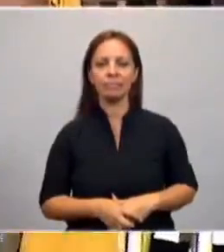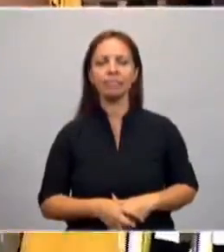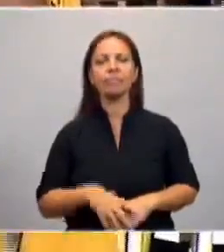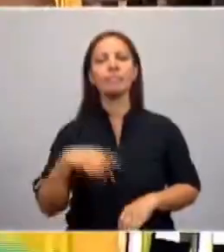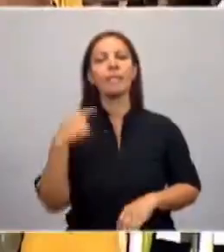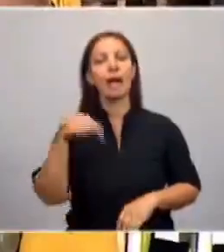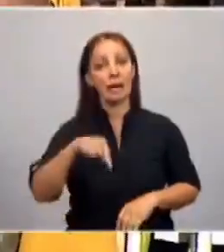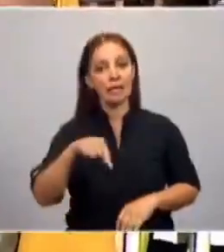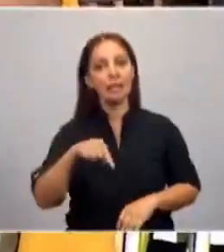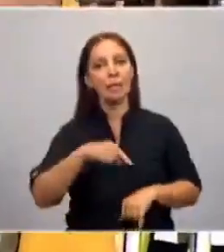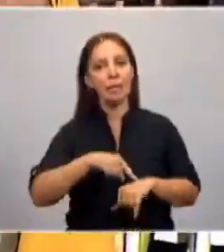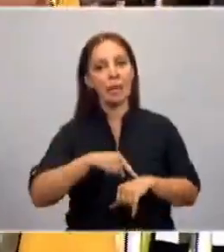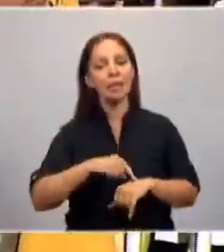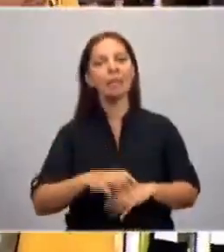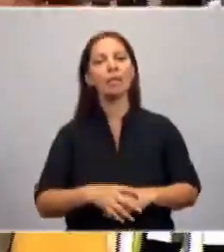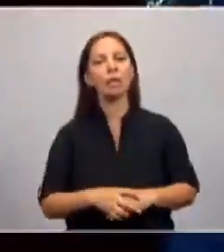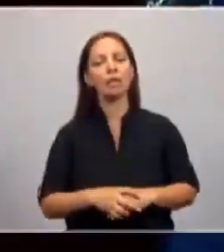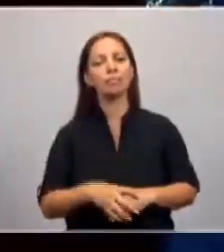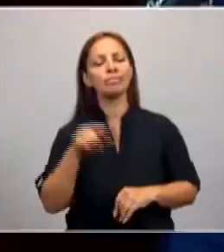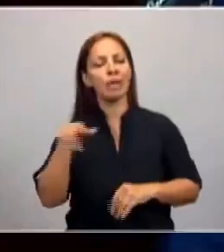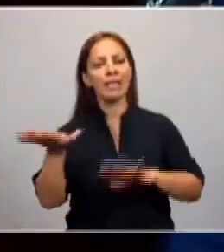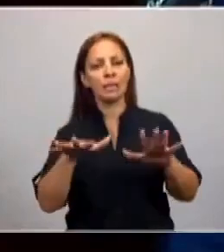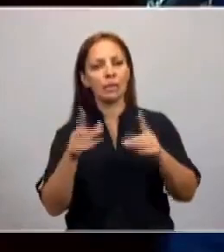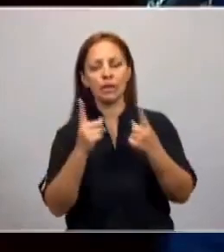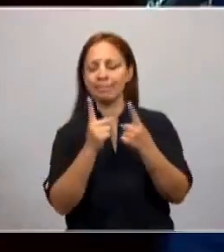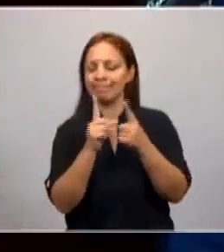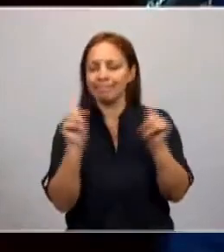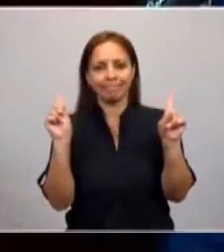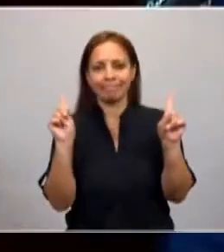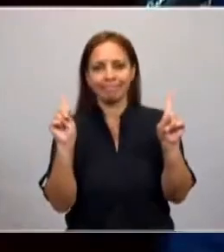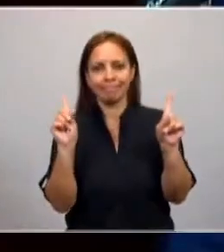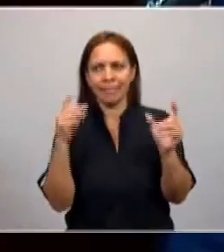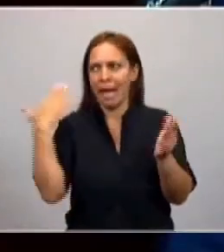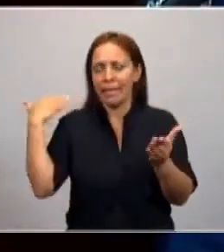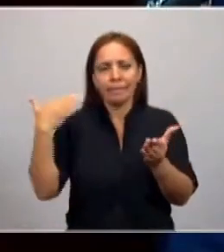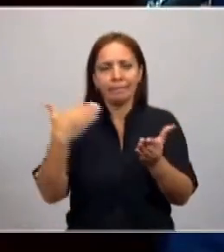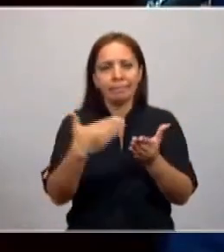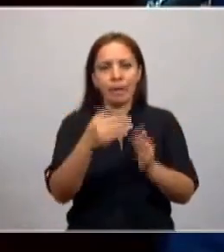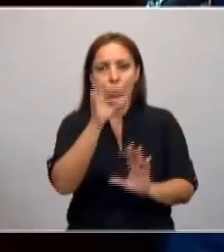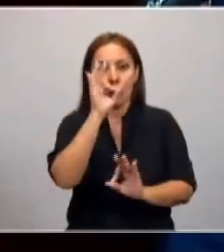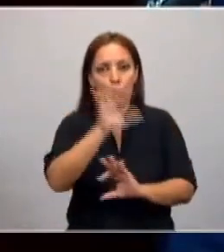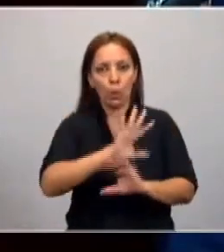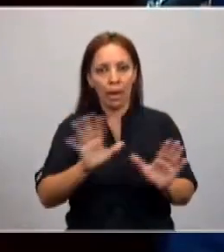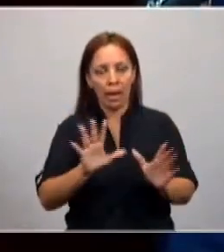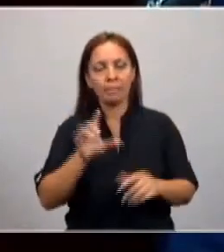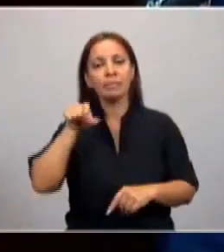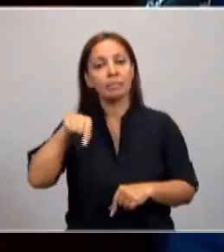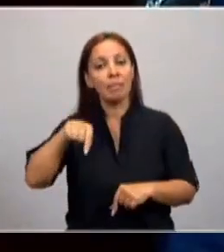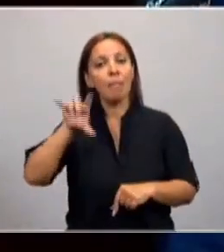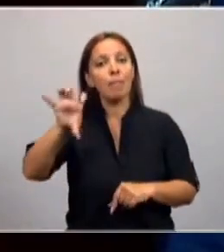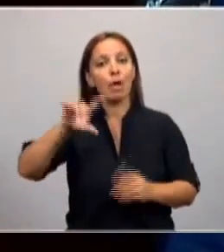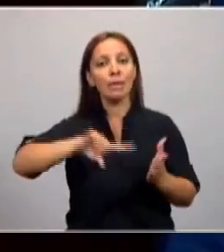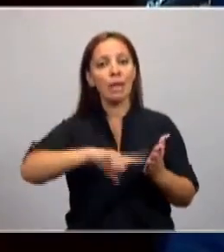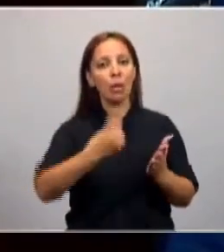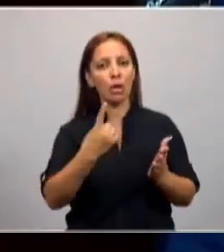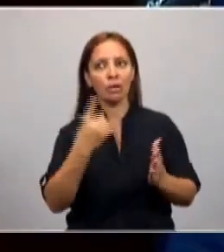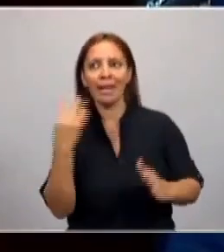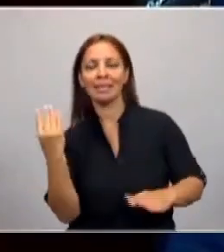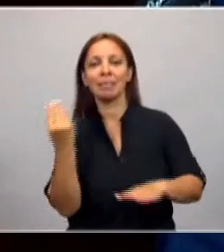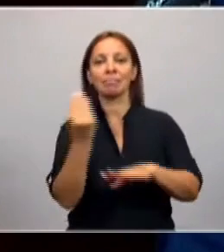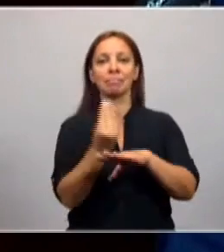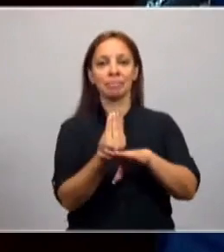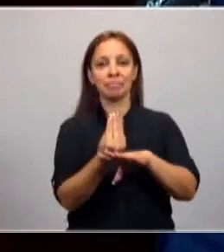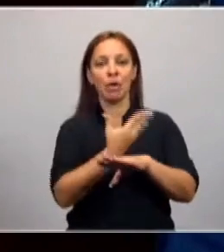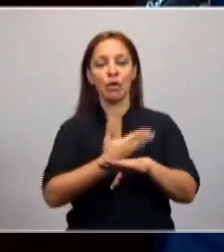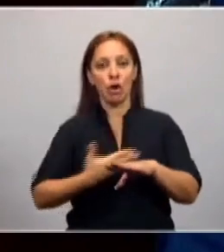Estamos en presencia de un hecho inusual, prácticamente inédito. En nuestra provincia se impuso un gobierno que no